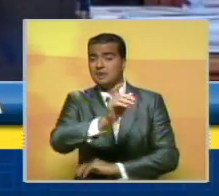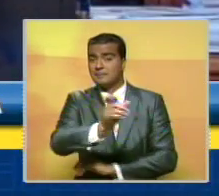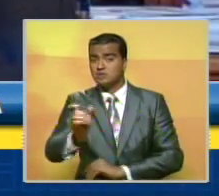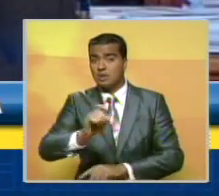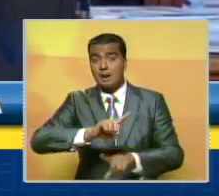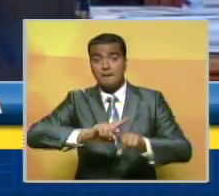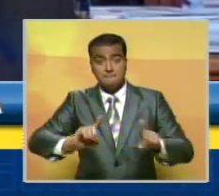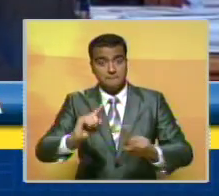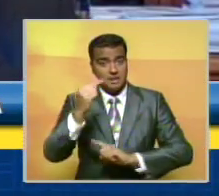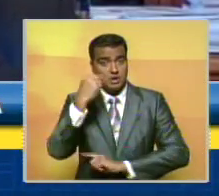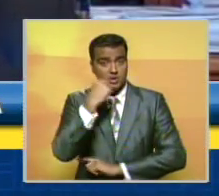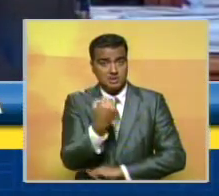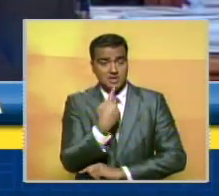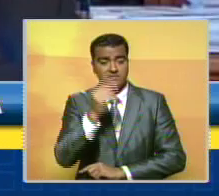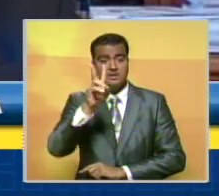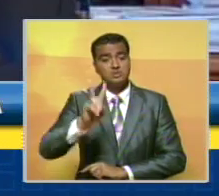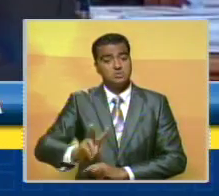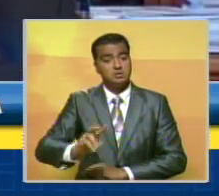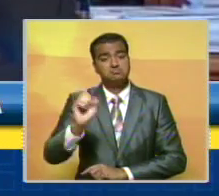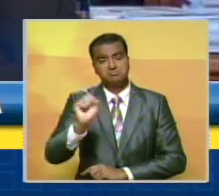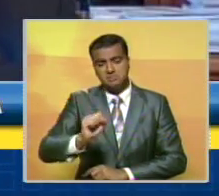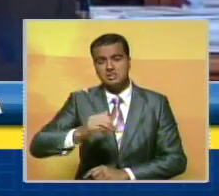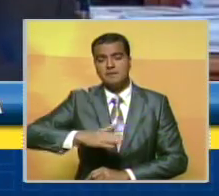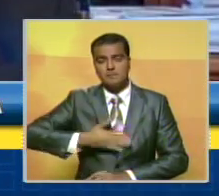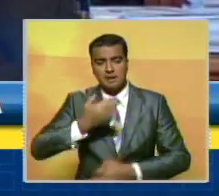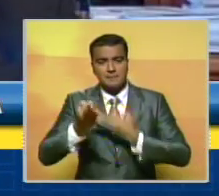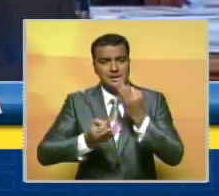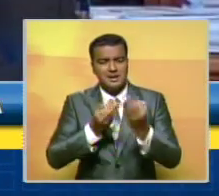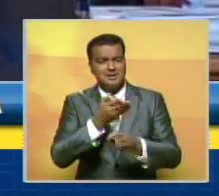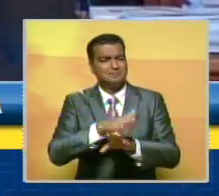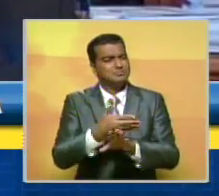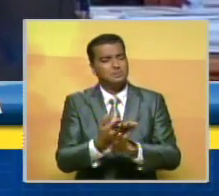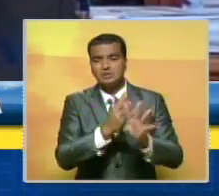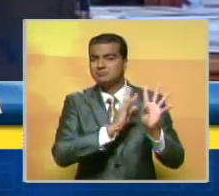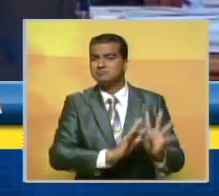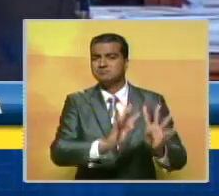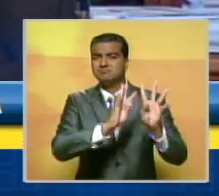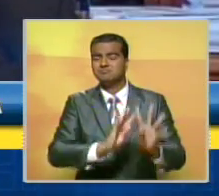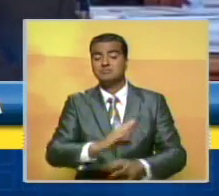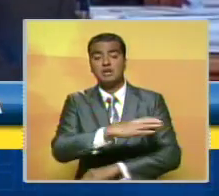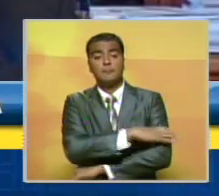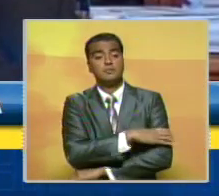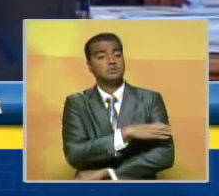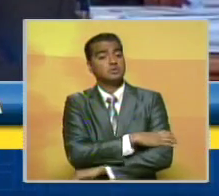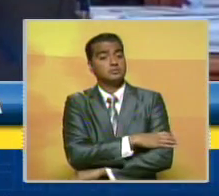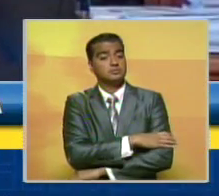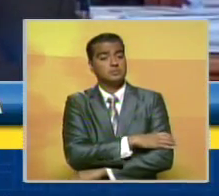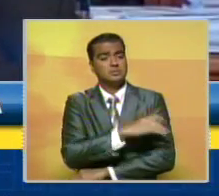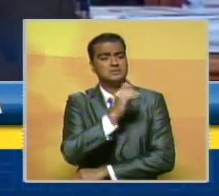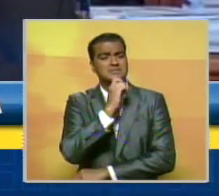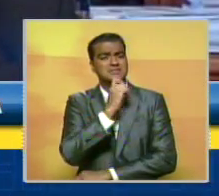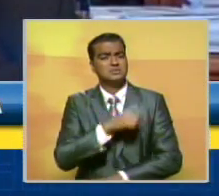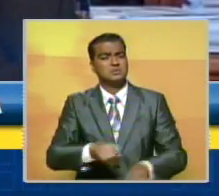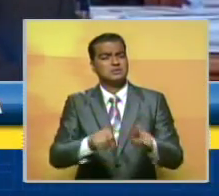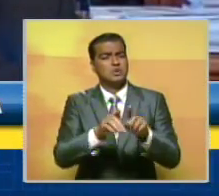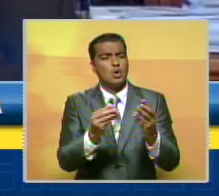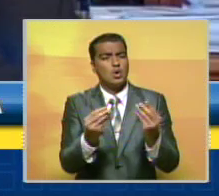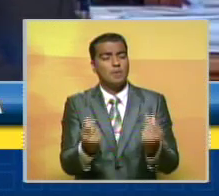que existen en Venezuela causas reales que explican las protestas de los estudiantes y la oposición, como la difícil situación